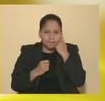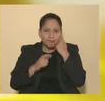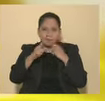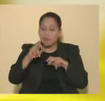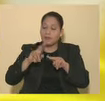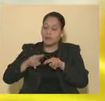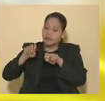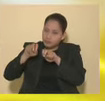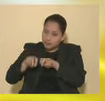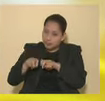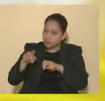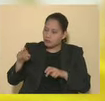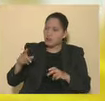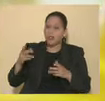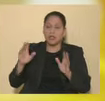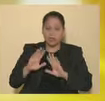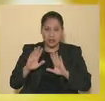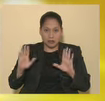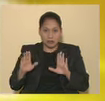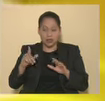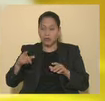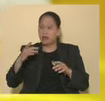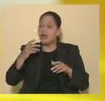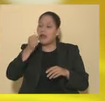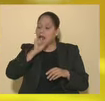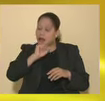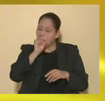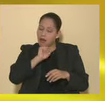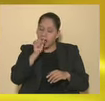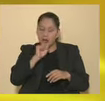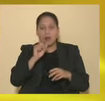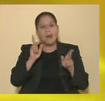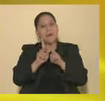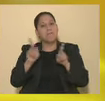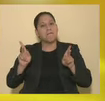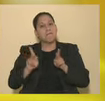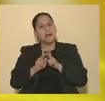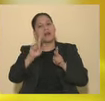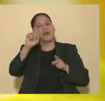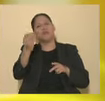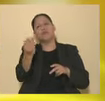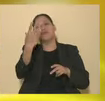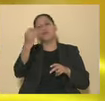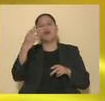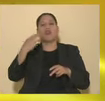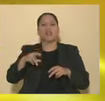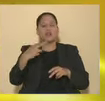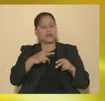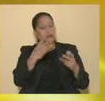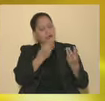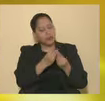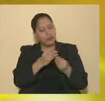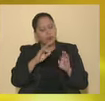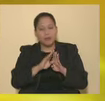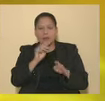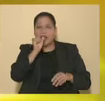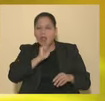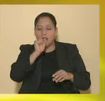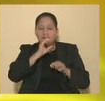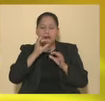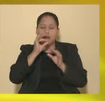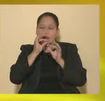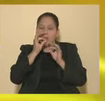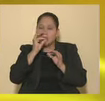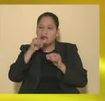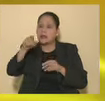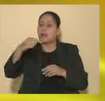ahí. Se sientan a tomar un helado en un parque, en una fuente, en un restaurante, a tomar un helado y